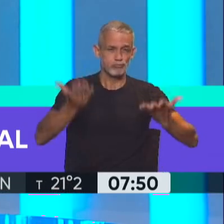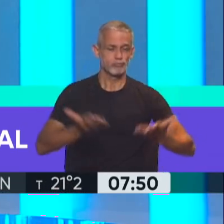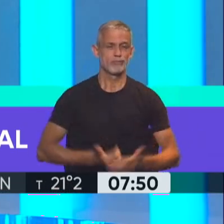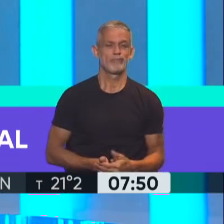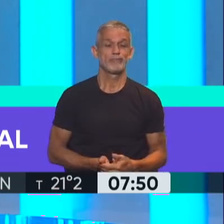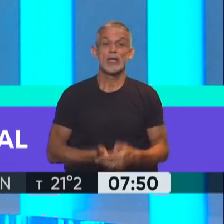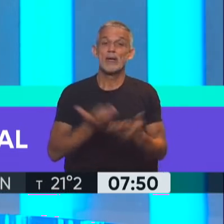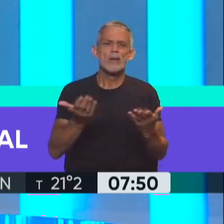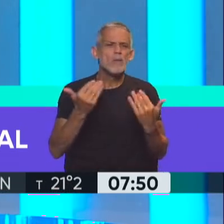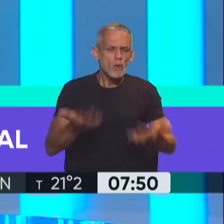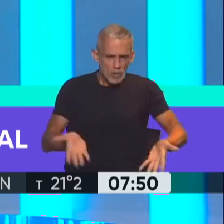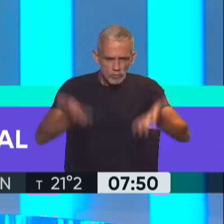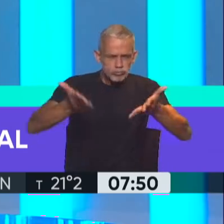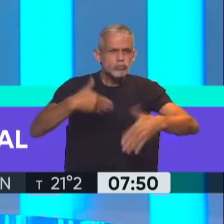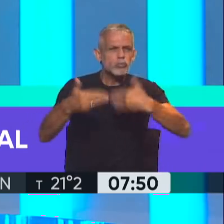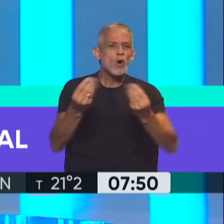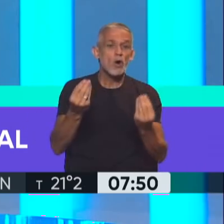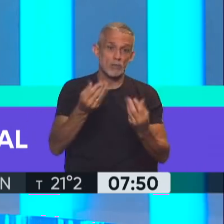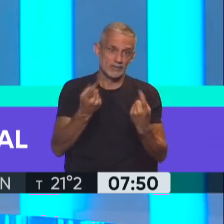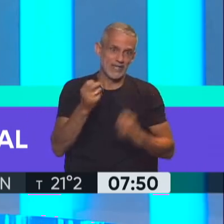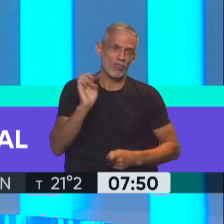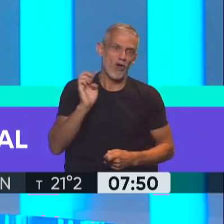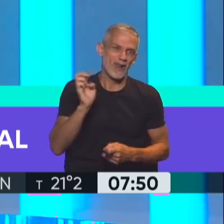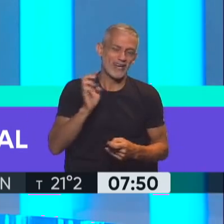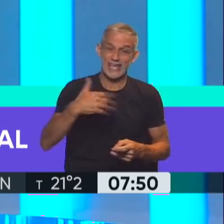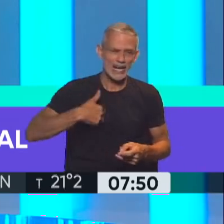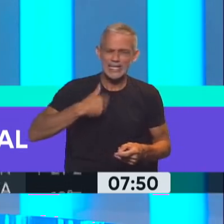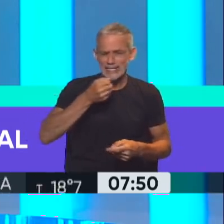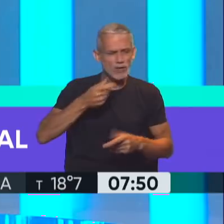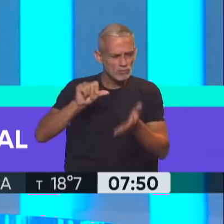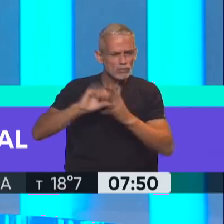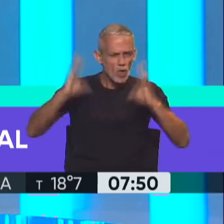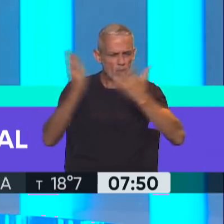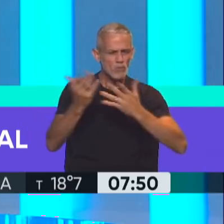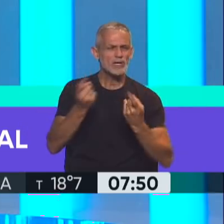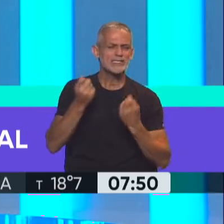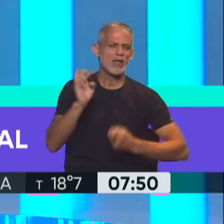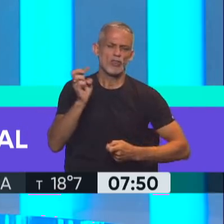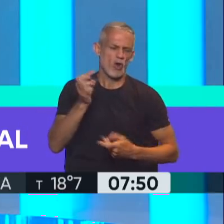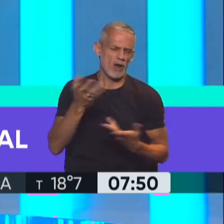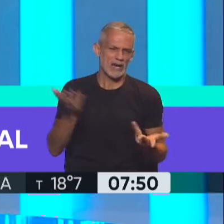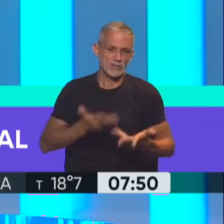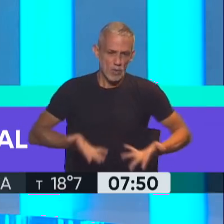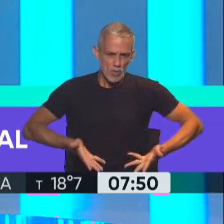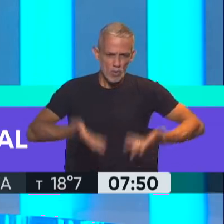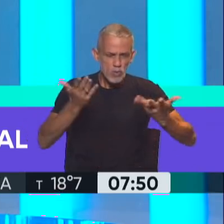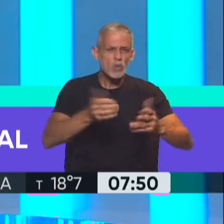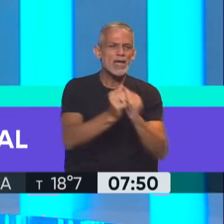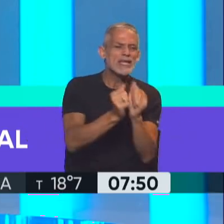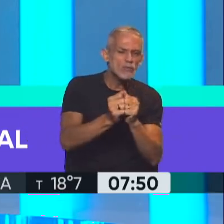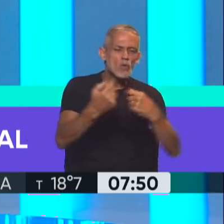para poder crecer se necesitan dólares en la argentina y en cualquier país del mundo porque el crecimiento industrial